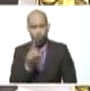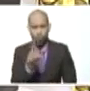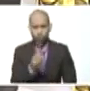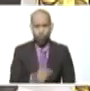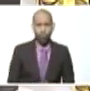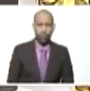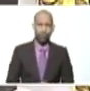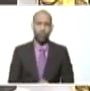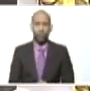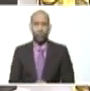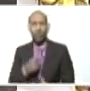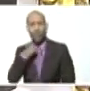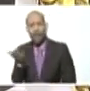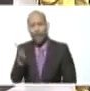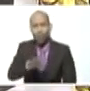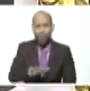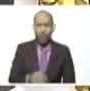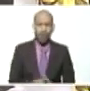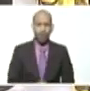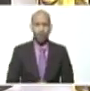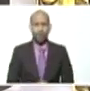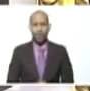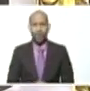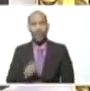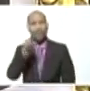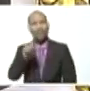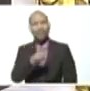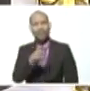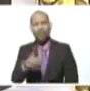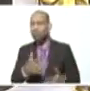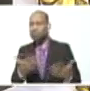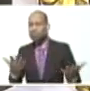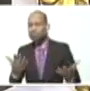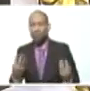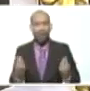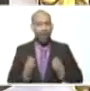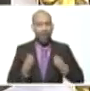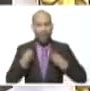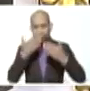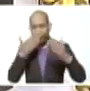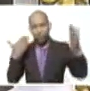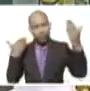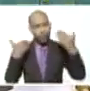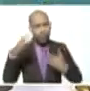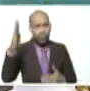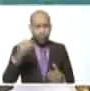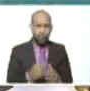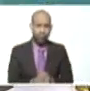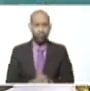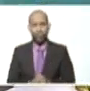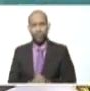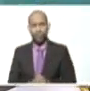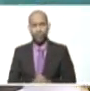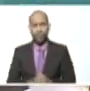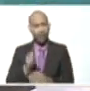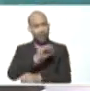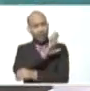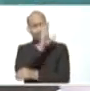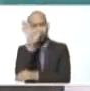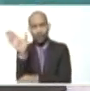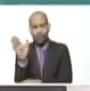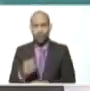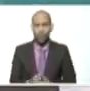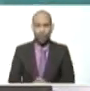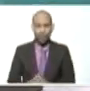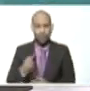dolor y en la muerte, sino en la eternidad, en el paraíso. Me